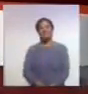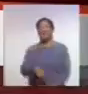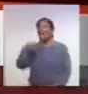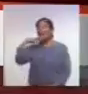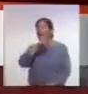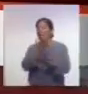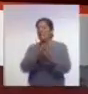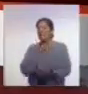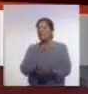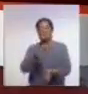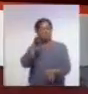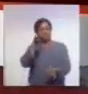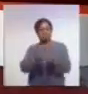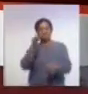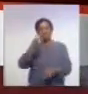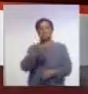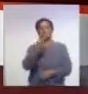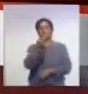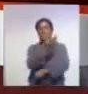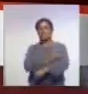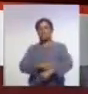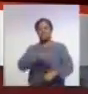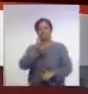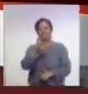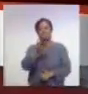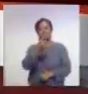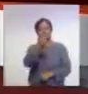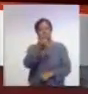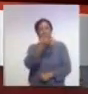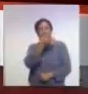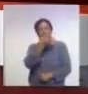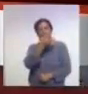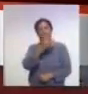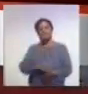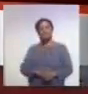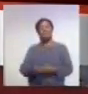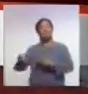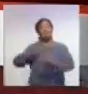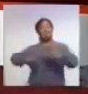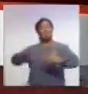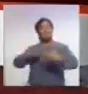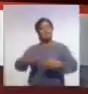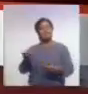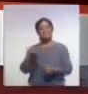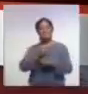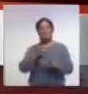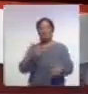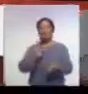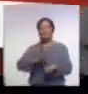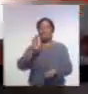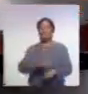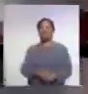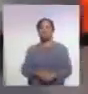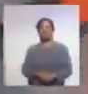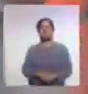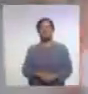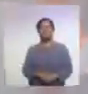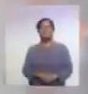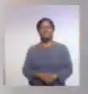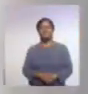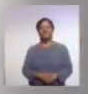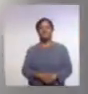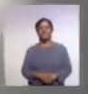una pausa, son exactamente las 14 horas con 46 minutos. Regresando, retomamos la información, no se vaya.